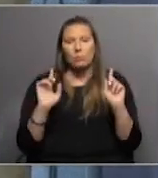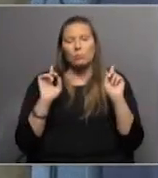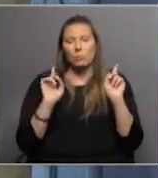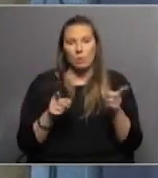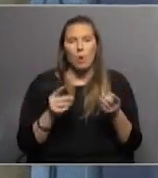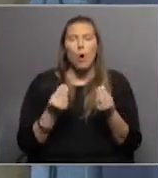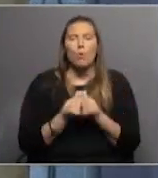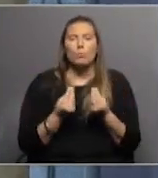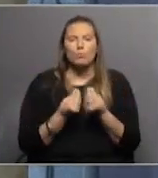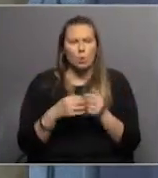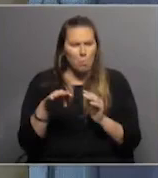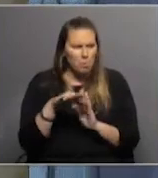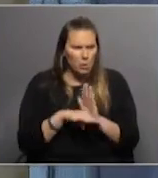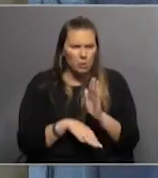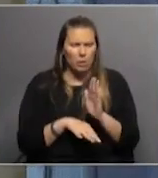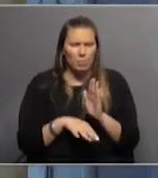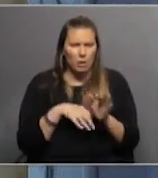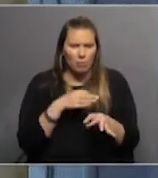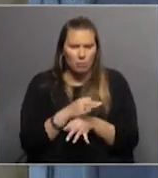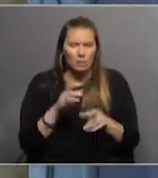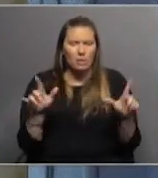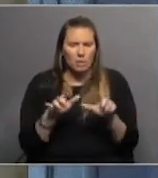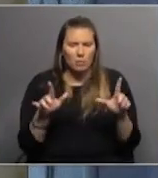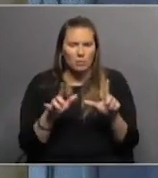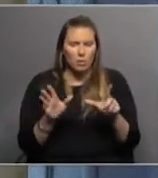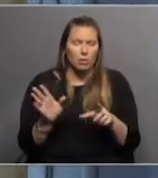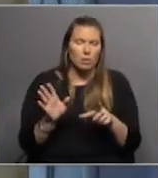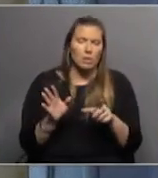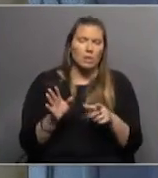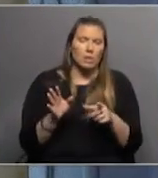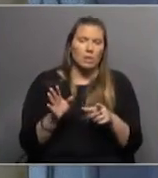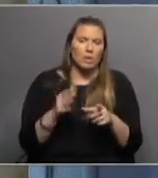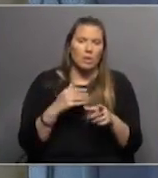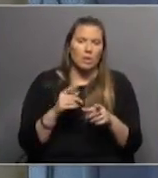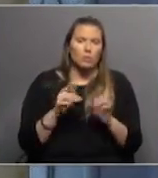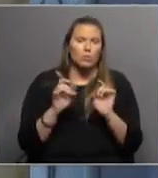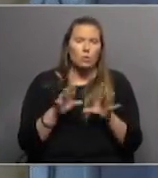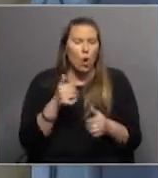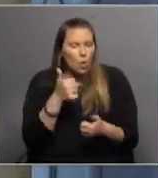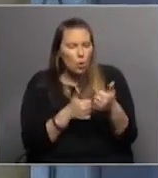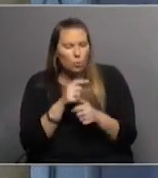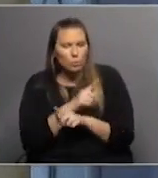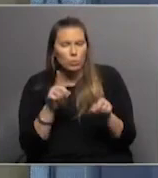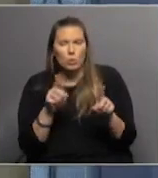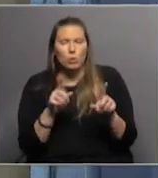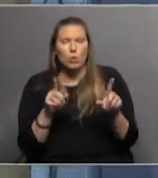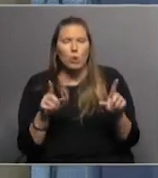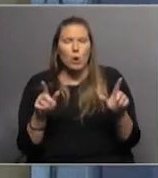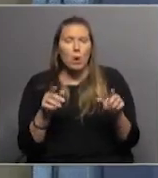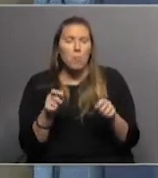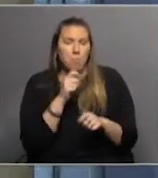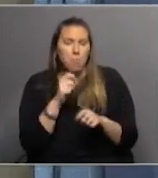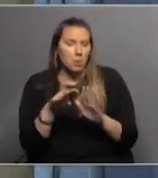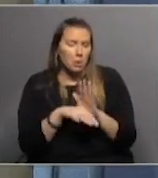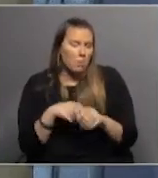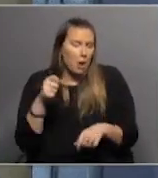porque hay muchísimos programas de televisión que incluyen no solo los certámenes, sino los programas periodísticos comunes